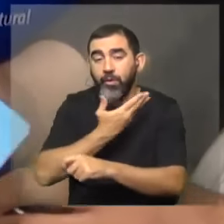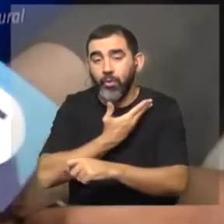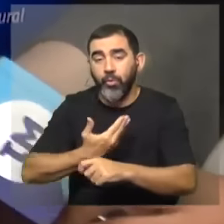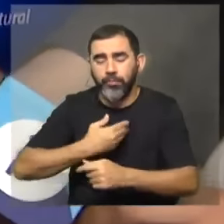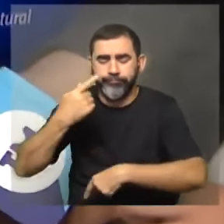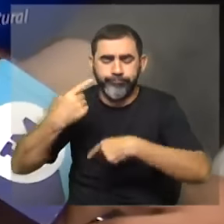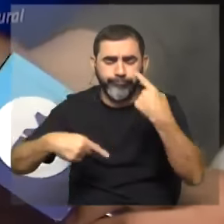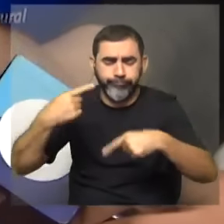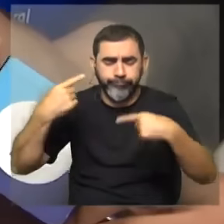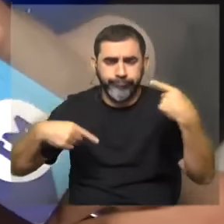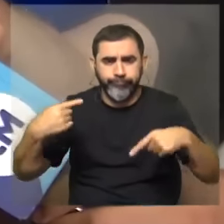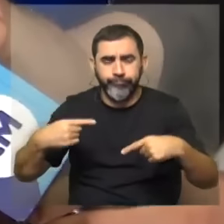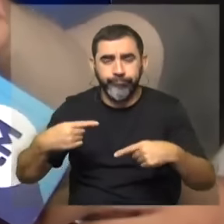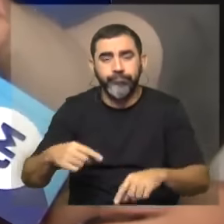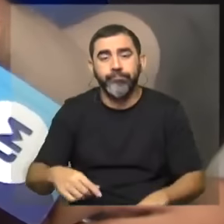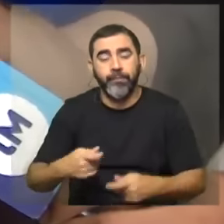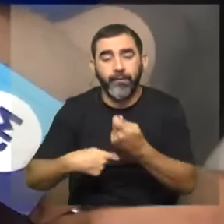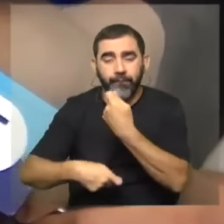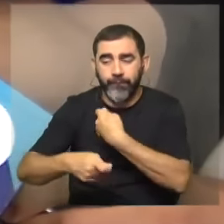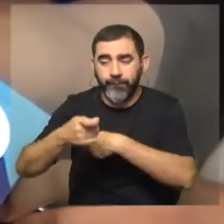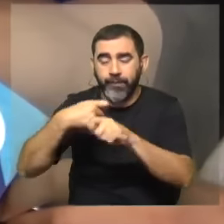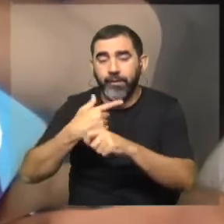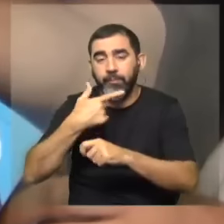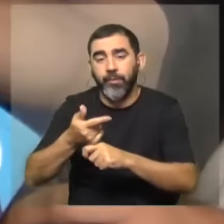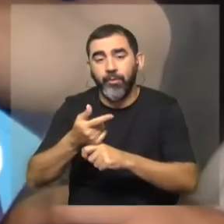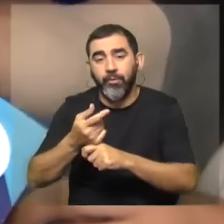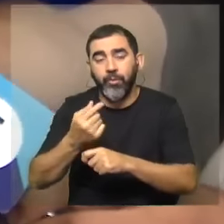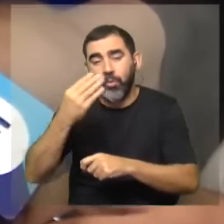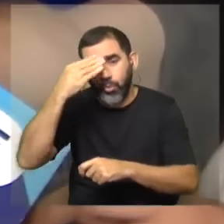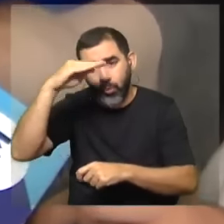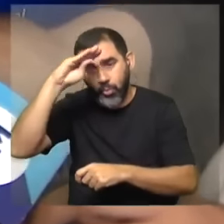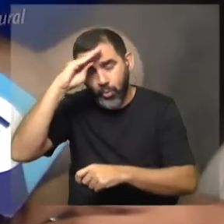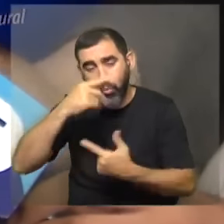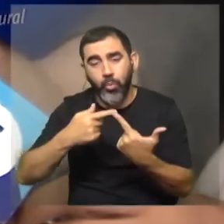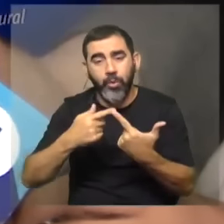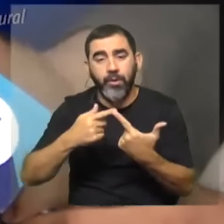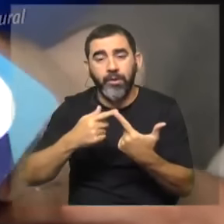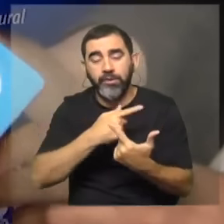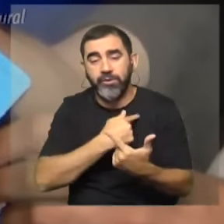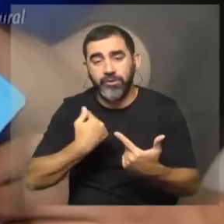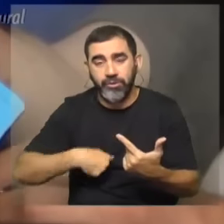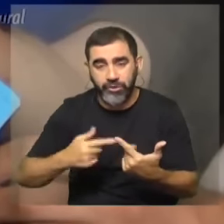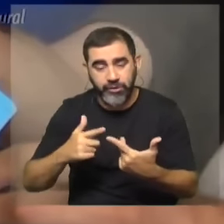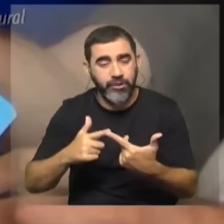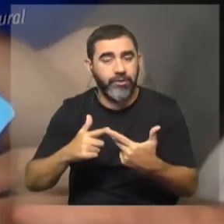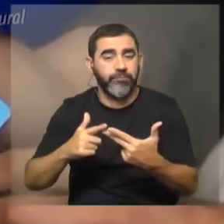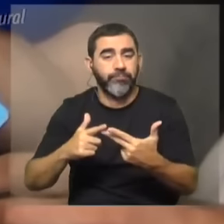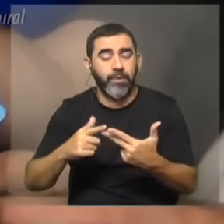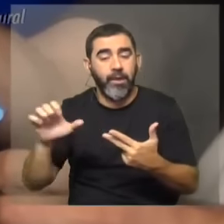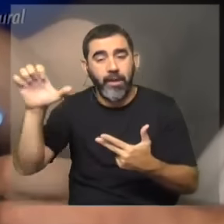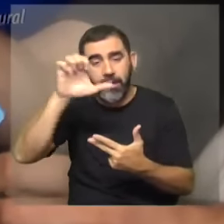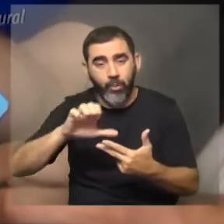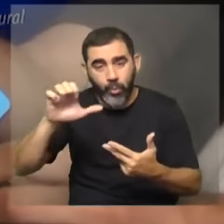toda naturaleza hemos hecho habilitaciones con Cuba hemos hecho habilitaciones con china con